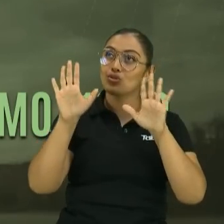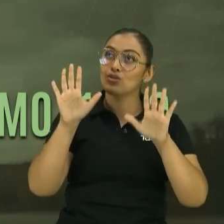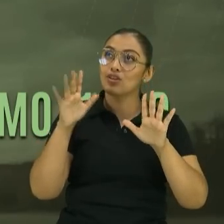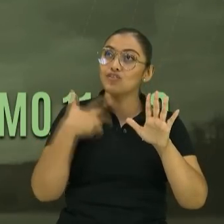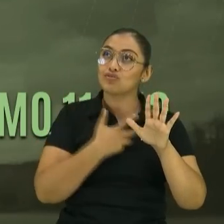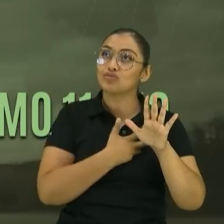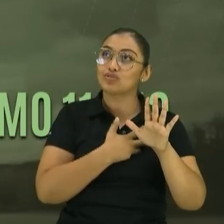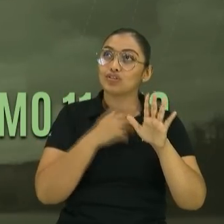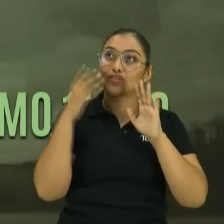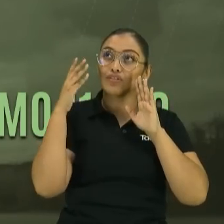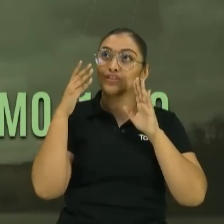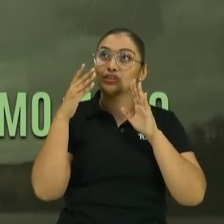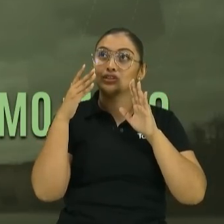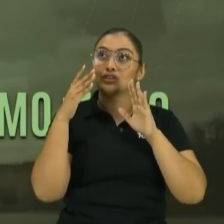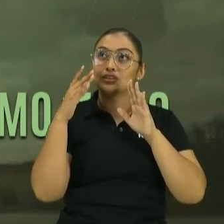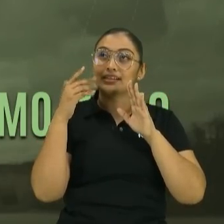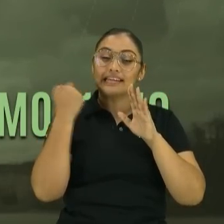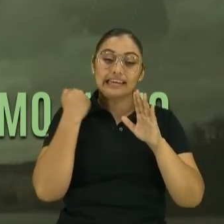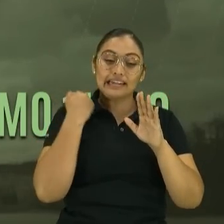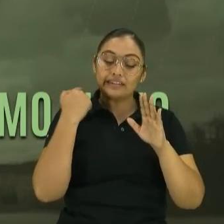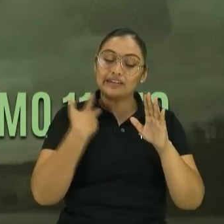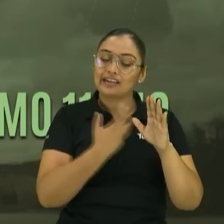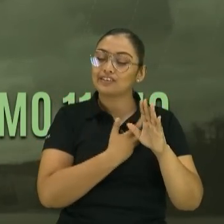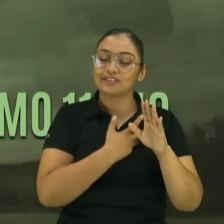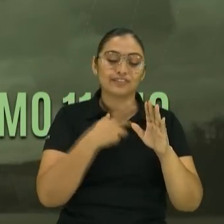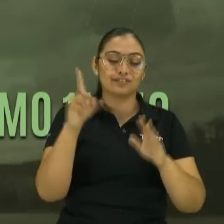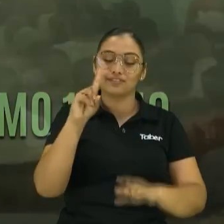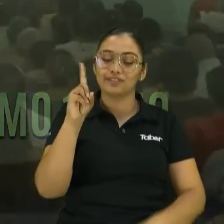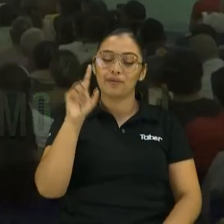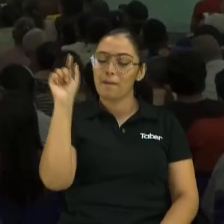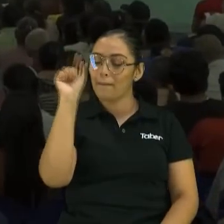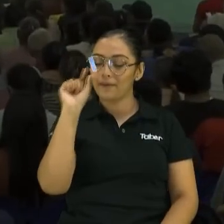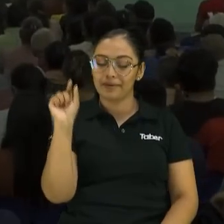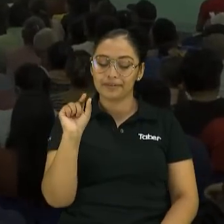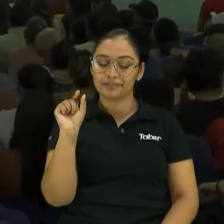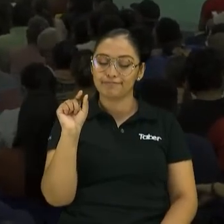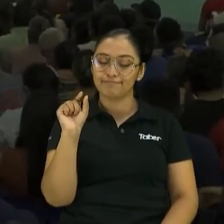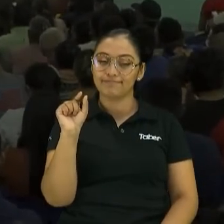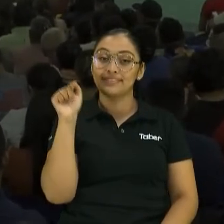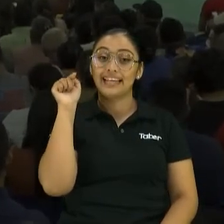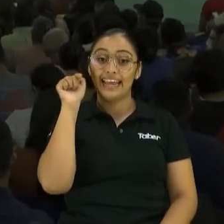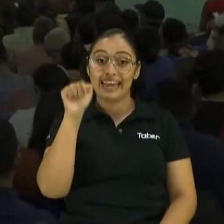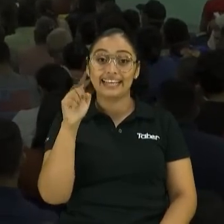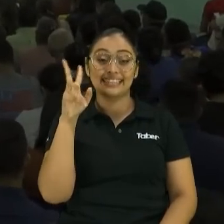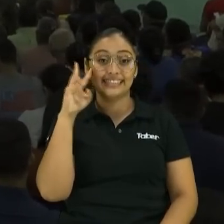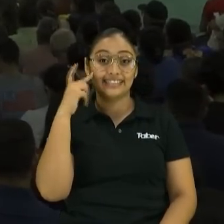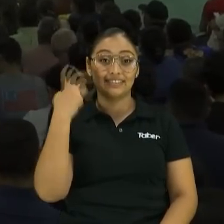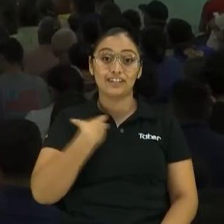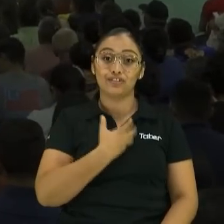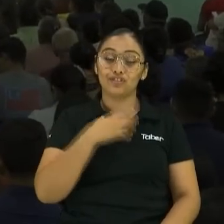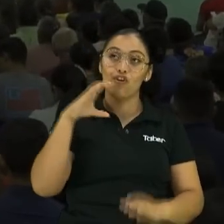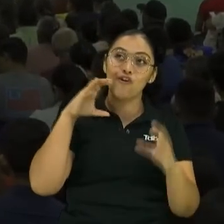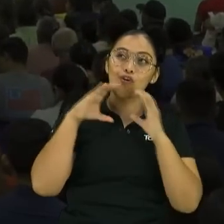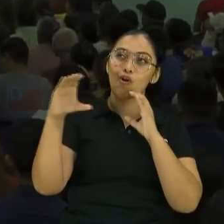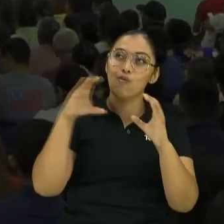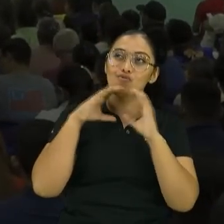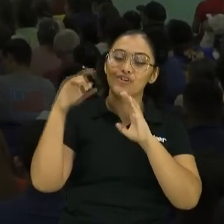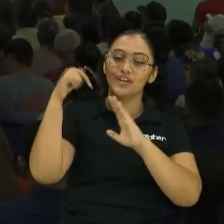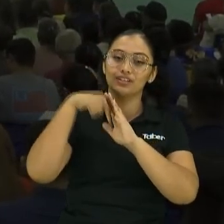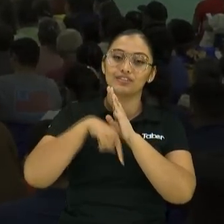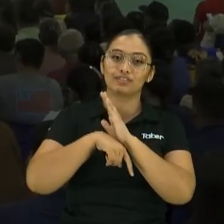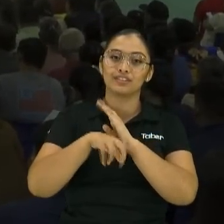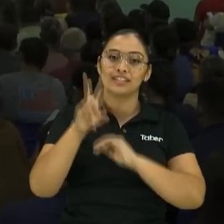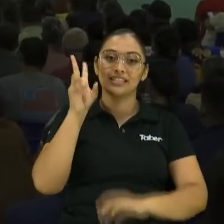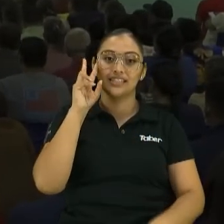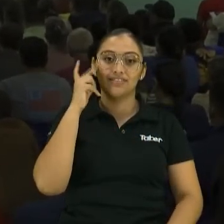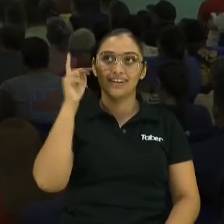y yo logremos llegar a este nivel de Comunión con Dios la presencia de Dios jamás se apartará de tu vida